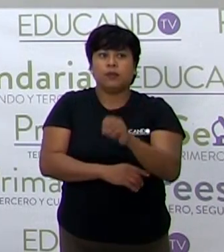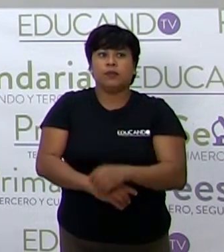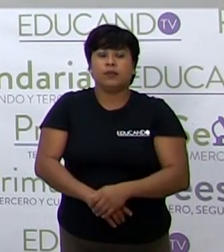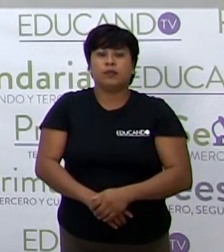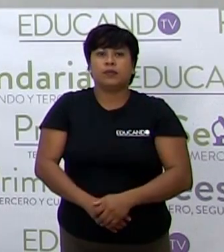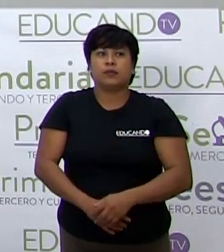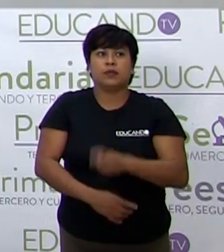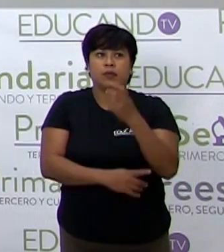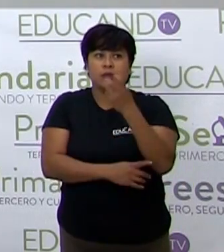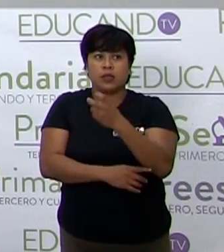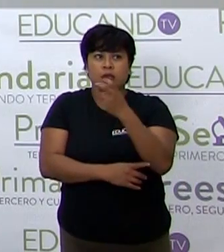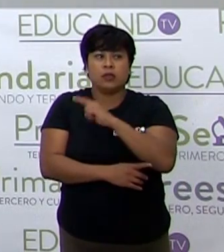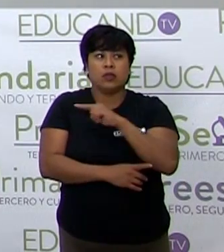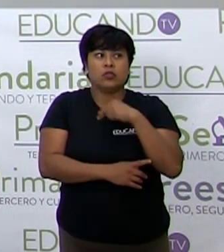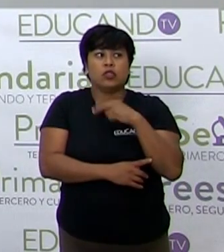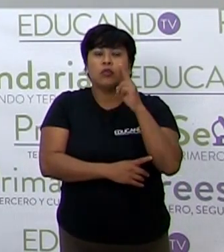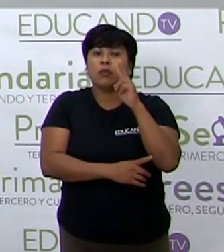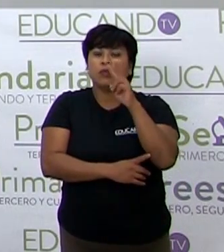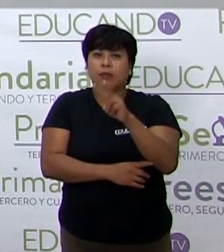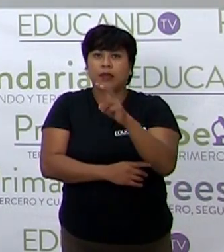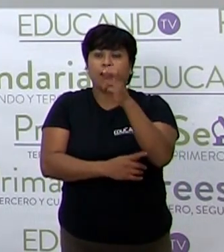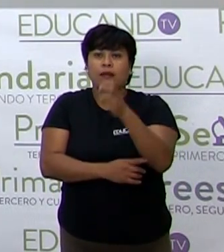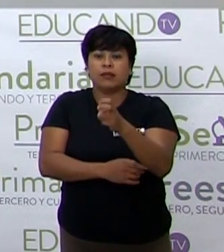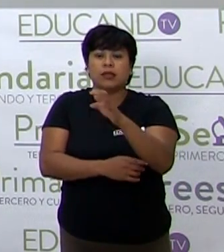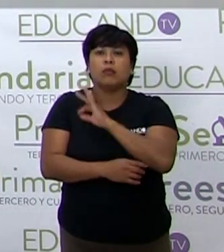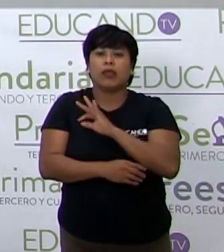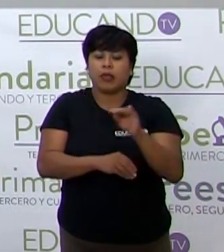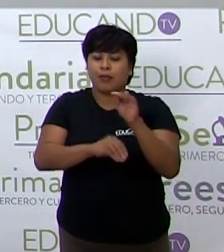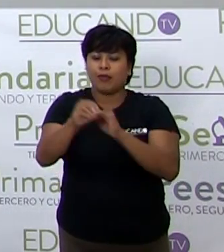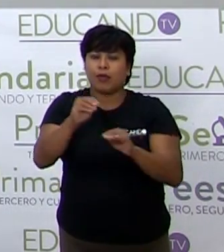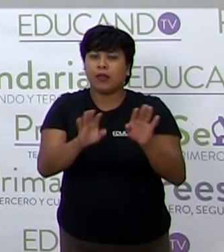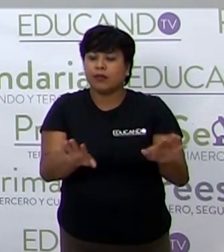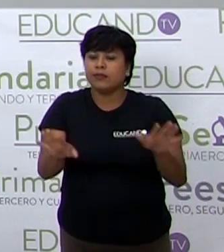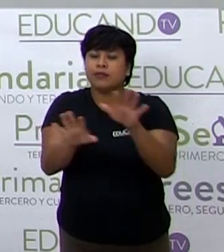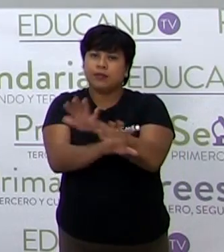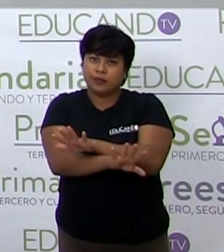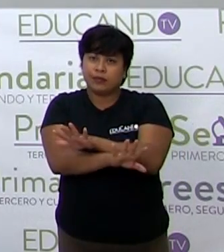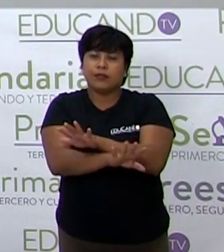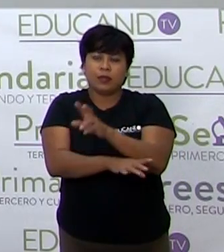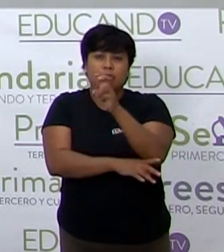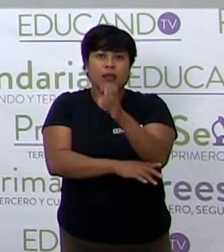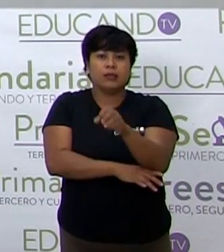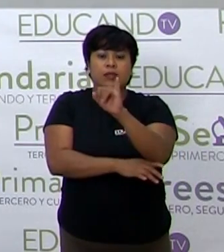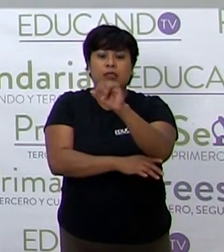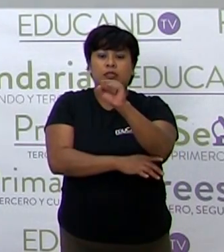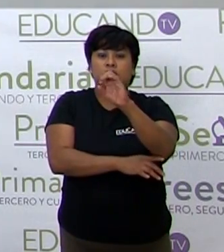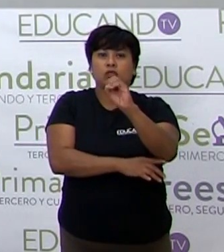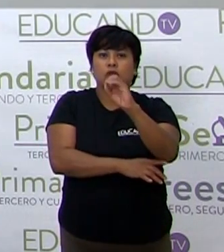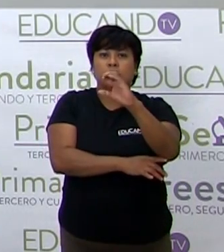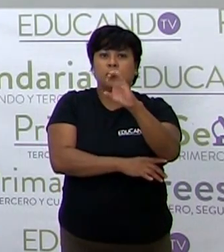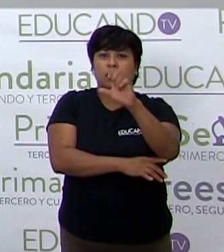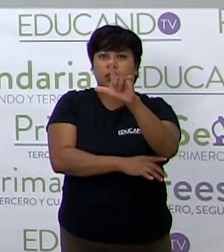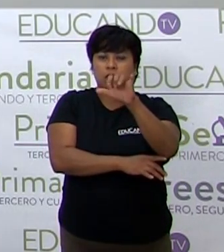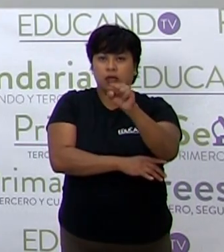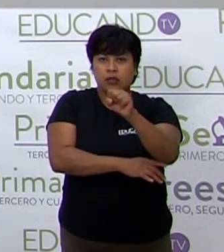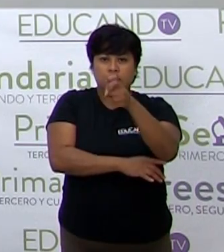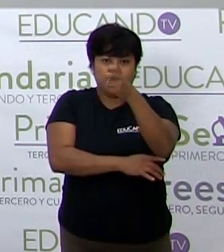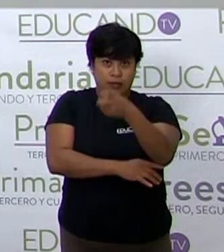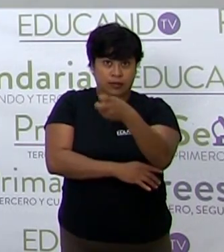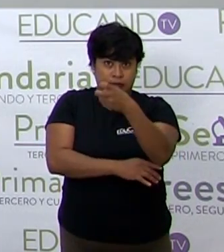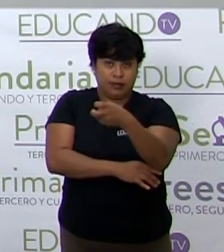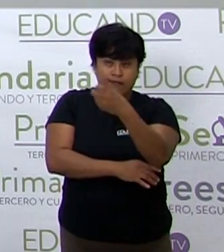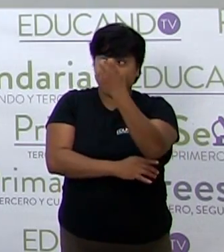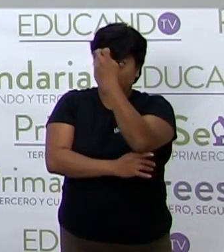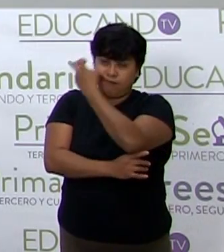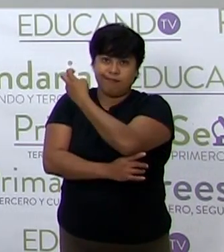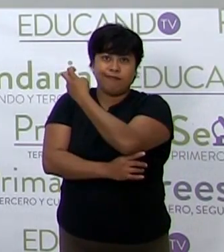No, a ver, este lo voy a mover. Este no es el isósceles, es este que tenemos aquí, el trapecio isósceles.